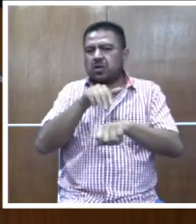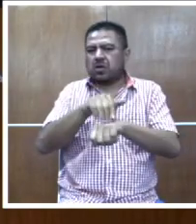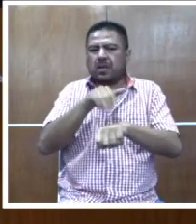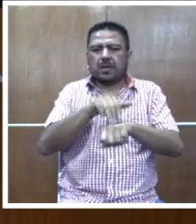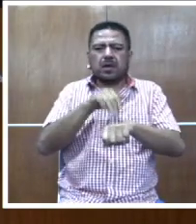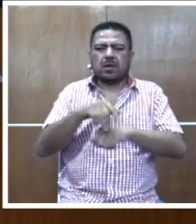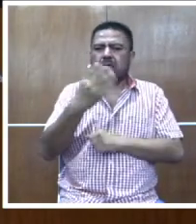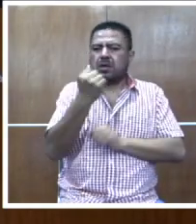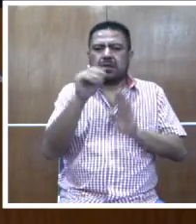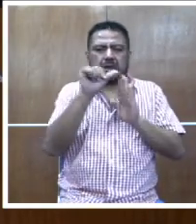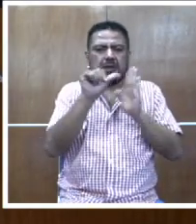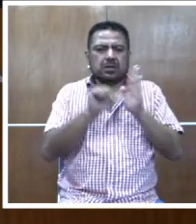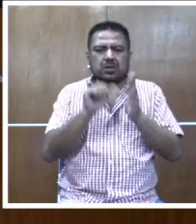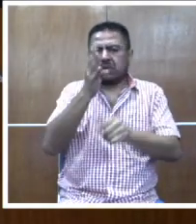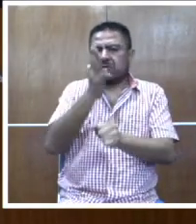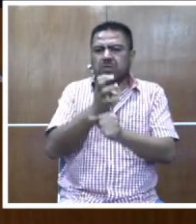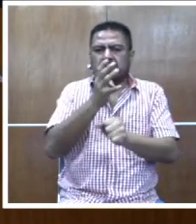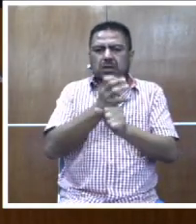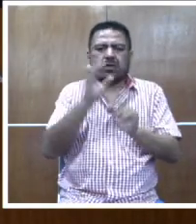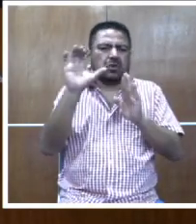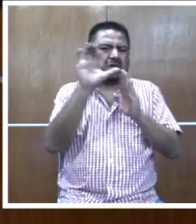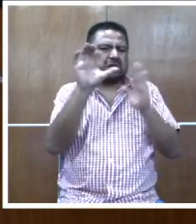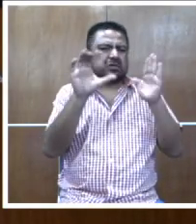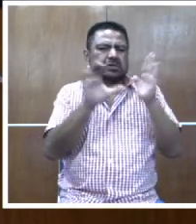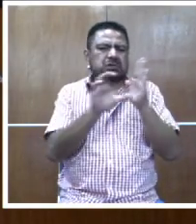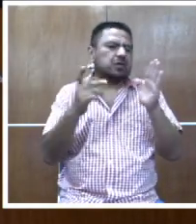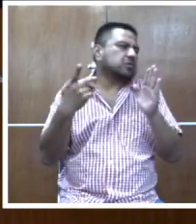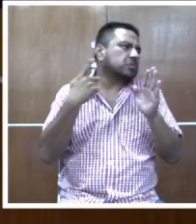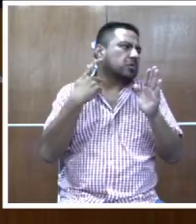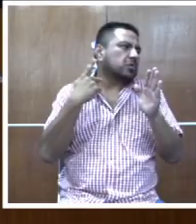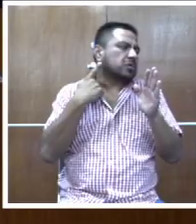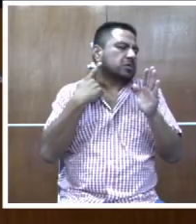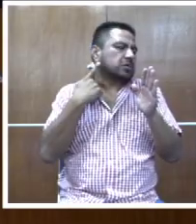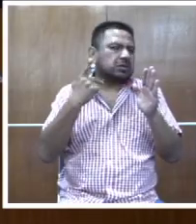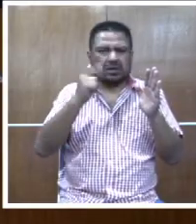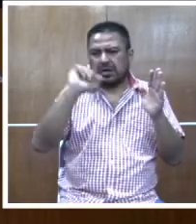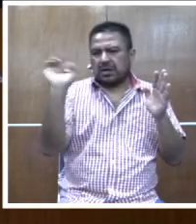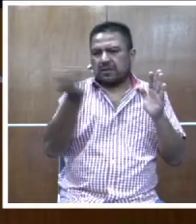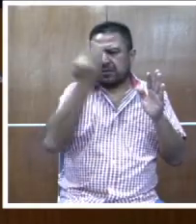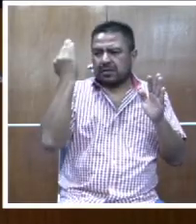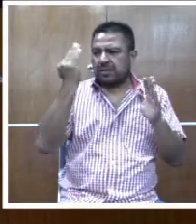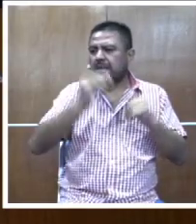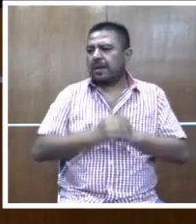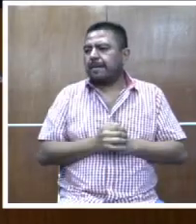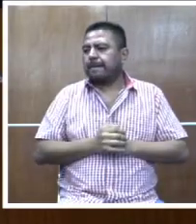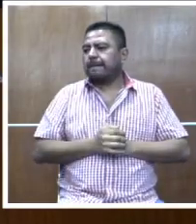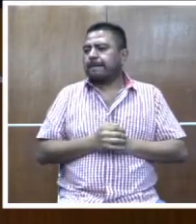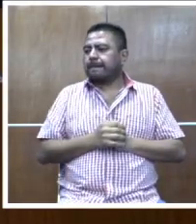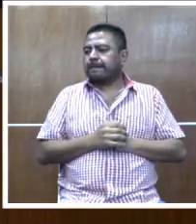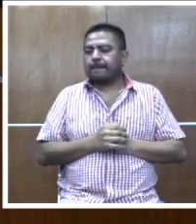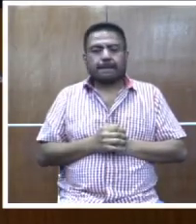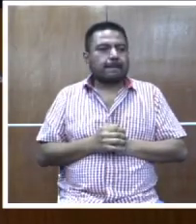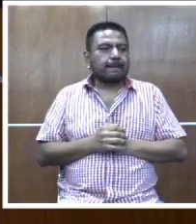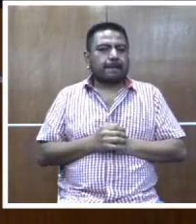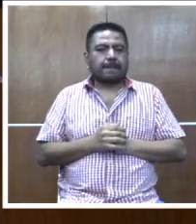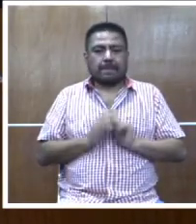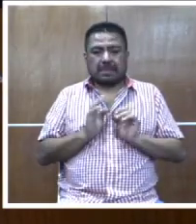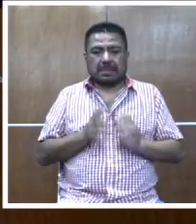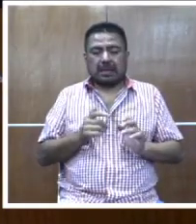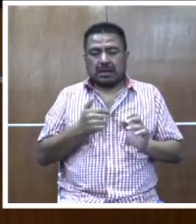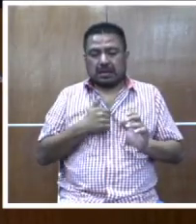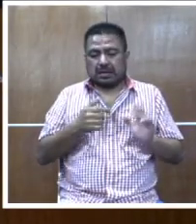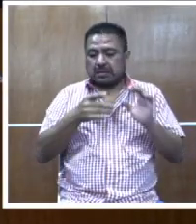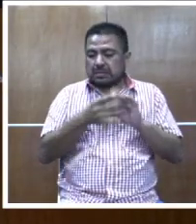del artículo 4 de la Constitución Política de los Estados Unidos Mexicanos. Por lo